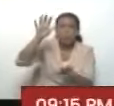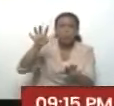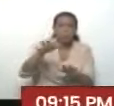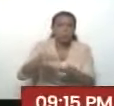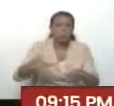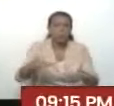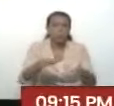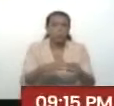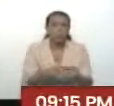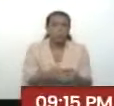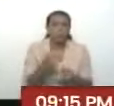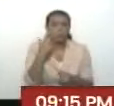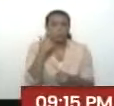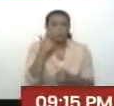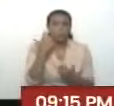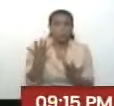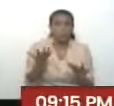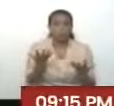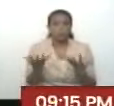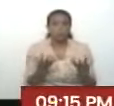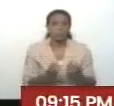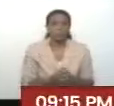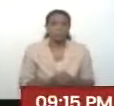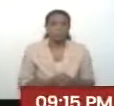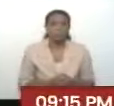planta, y me sorprendió muchísimo.